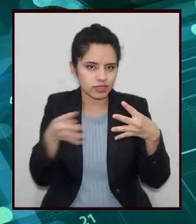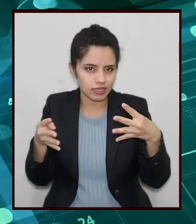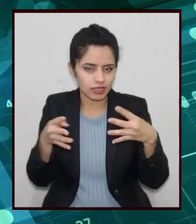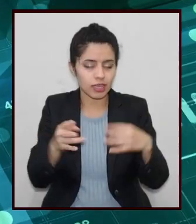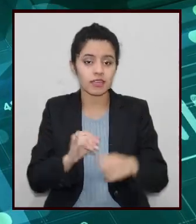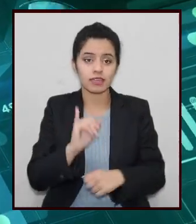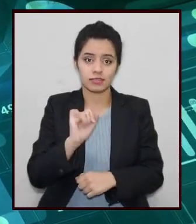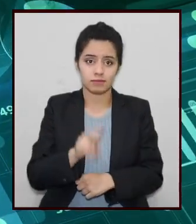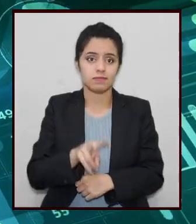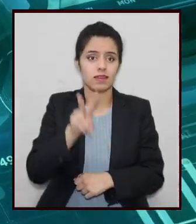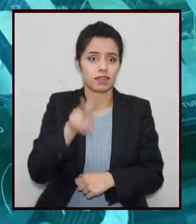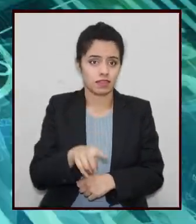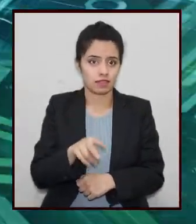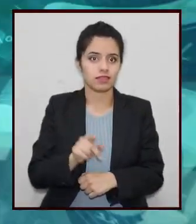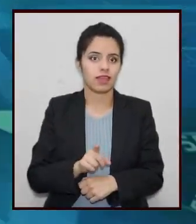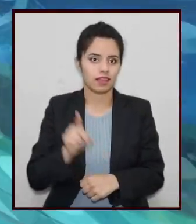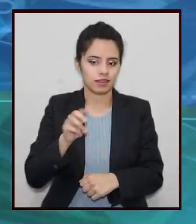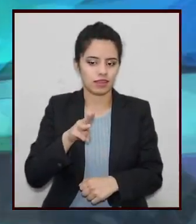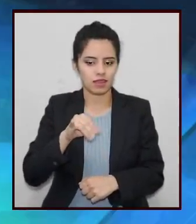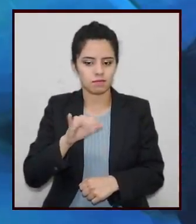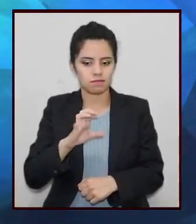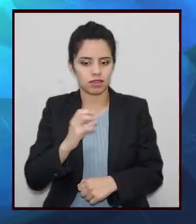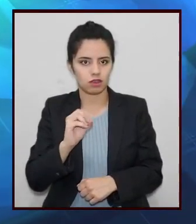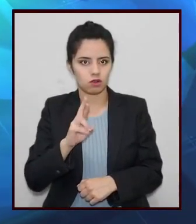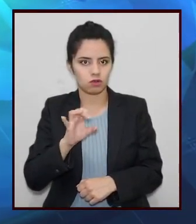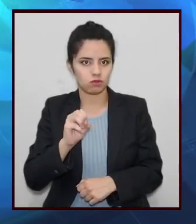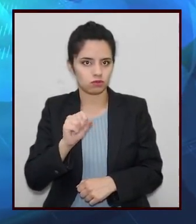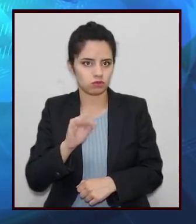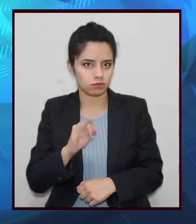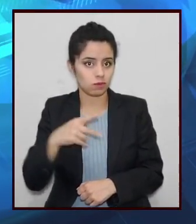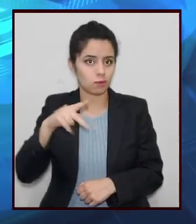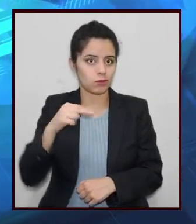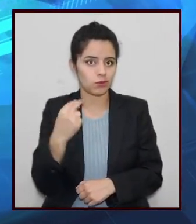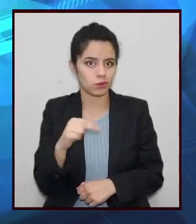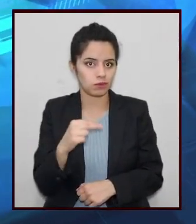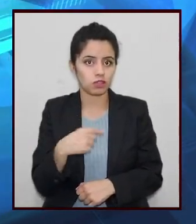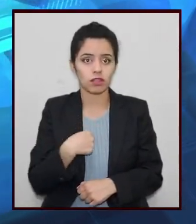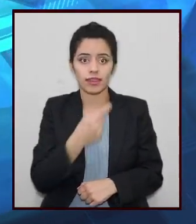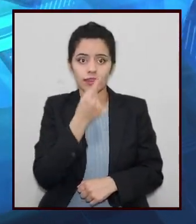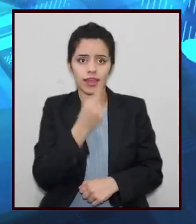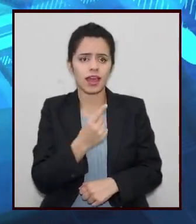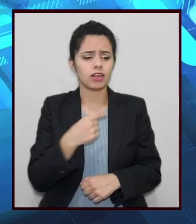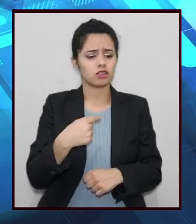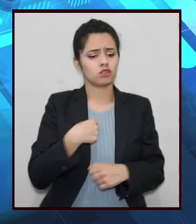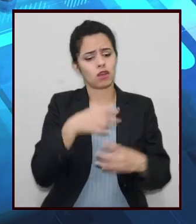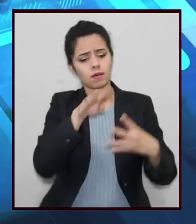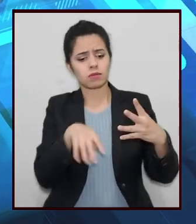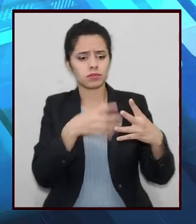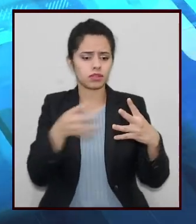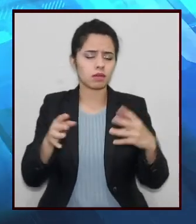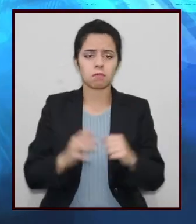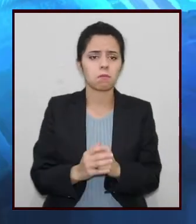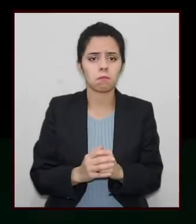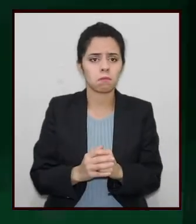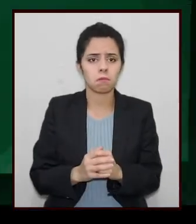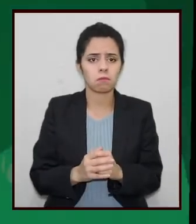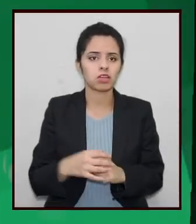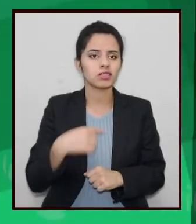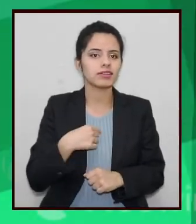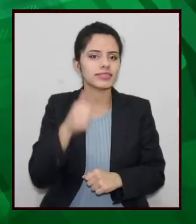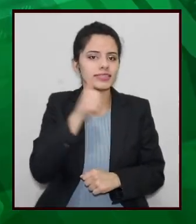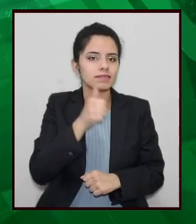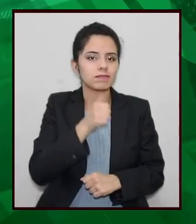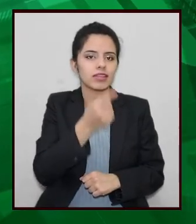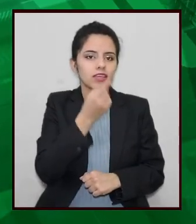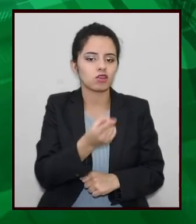es cierto eso de que Microsoft conquistó el software con el nombre de su producto. Yo jamás he dicho voy a trabajar una hoja de cálculo. Siempre digo